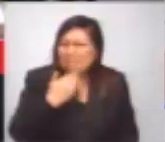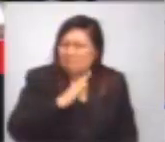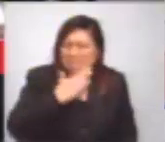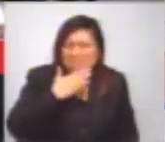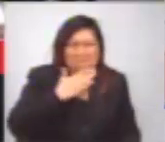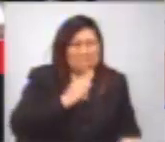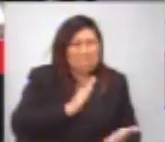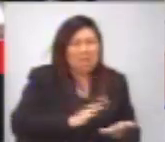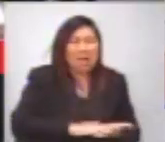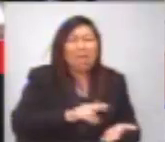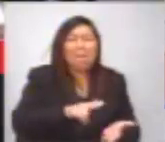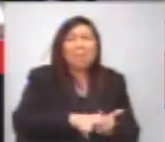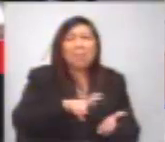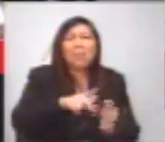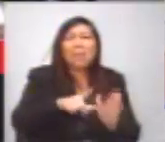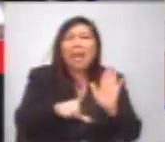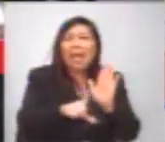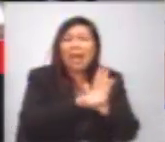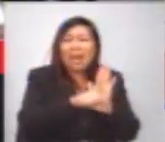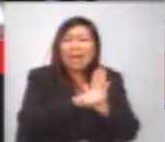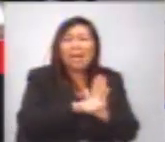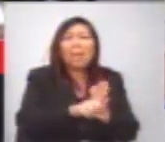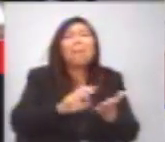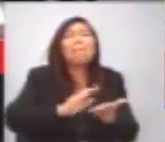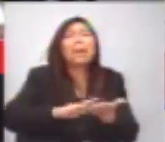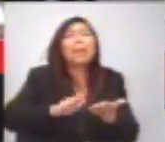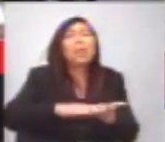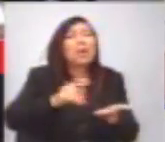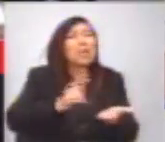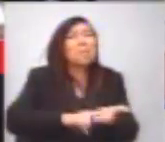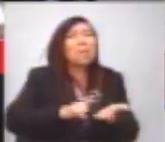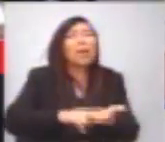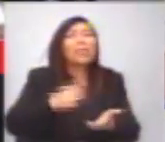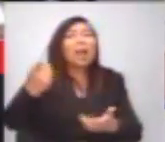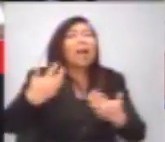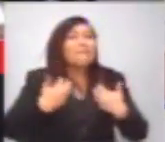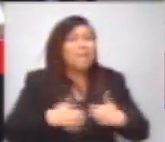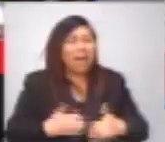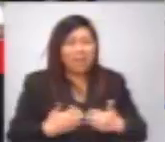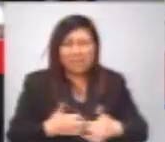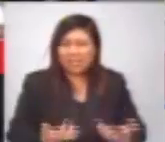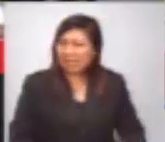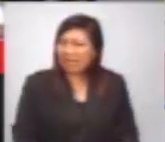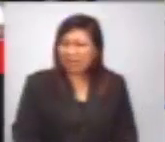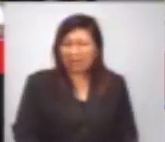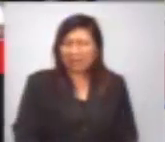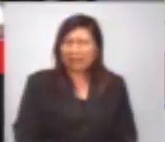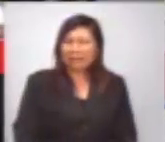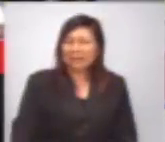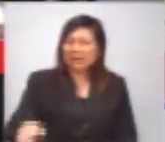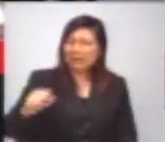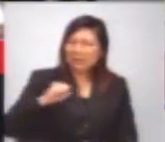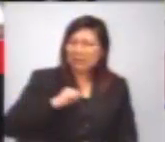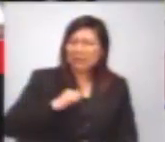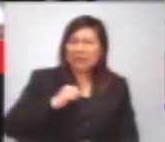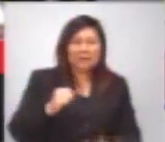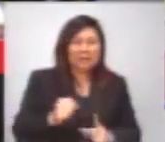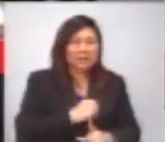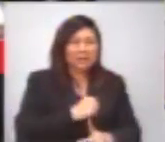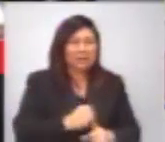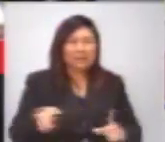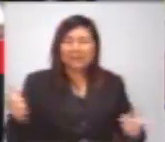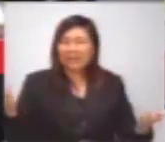indignante, aprobó una ley perdonándole el impuesto a estos señores. Es decir, nos agreden, nos